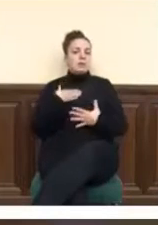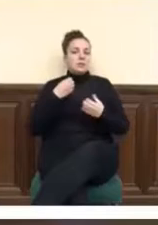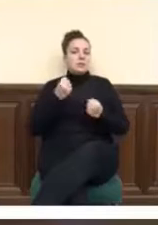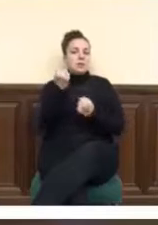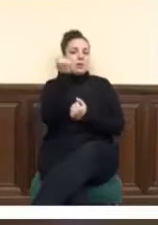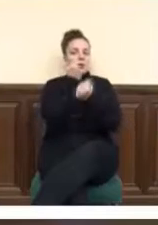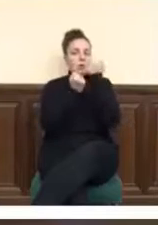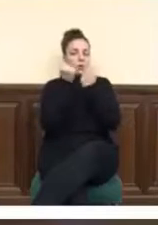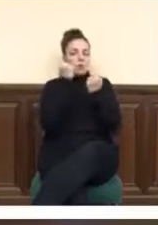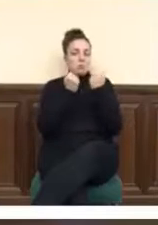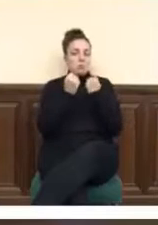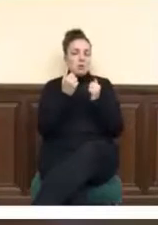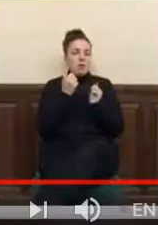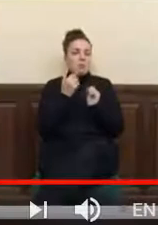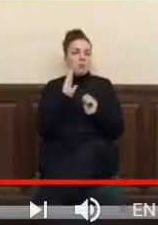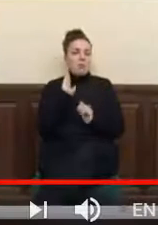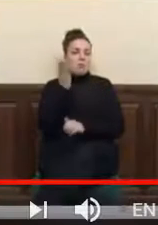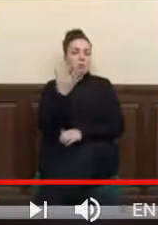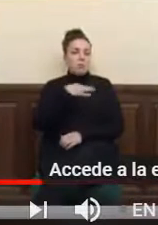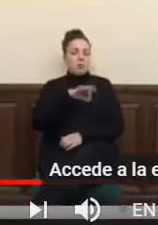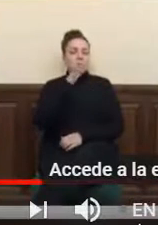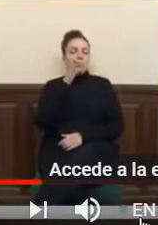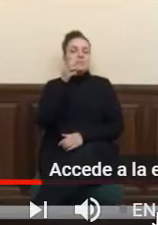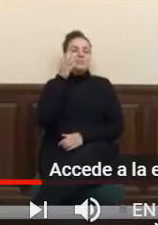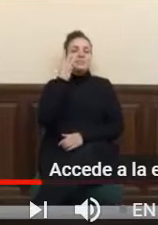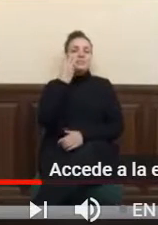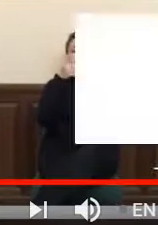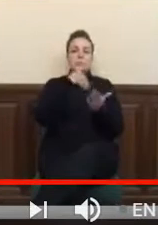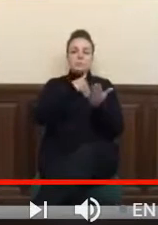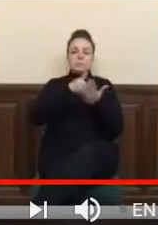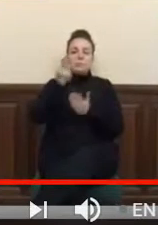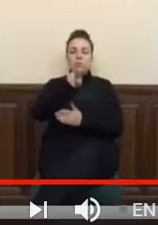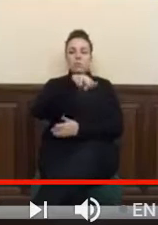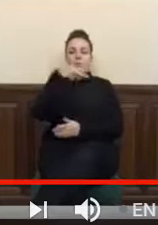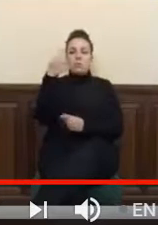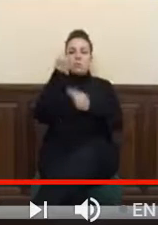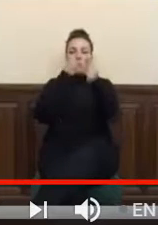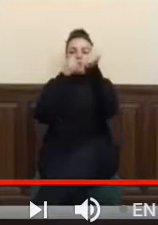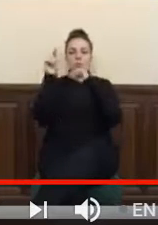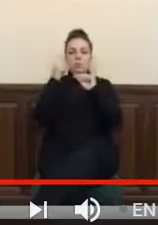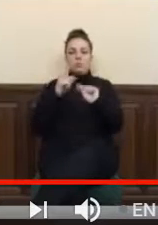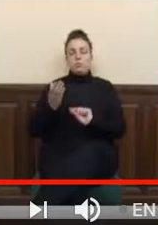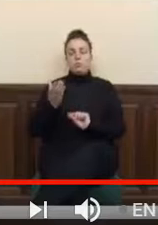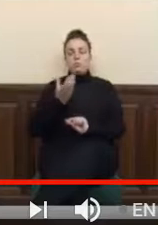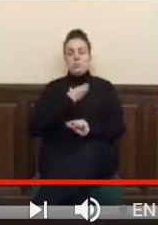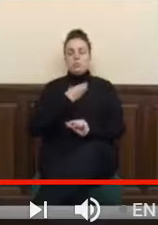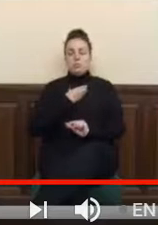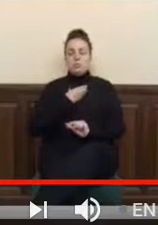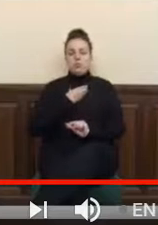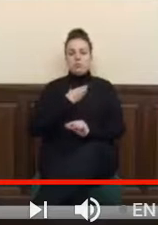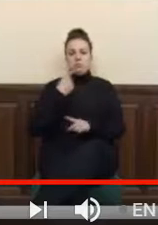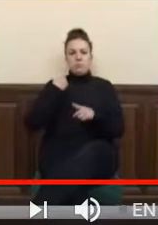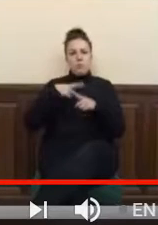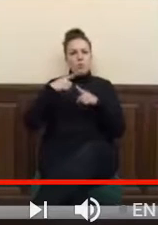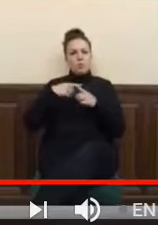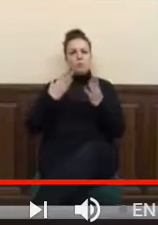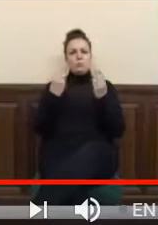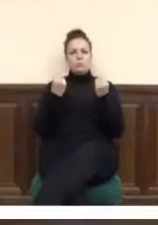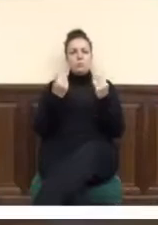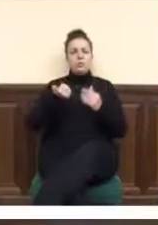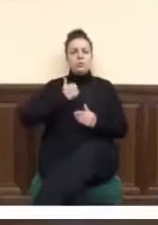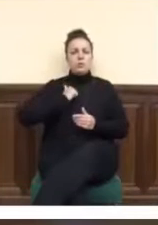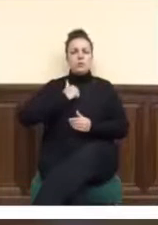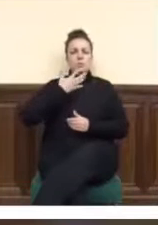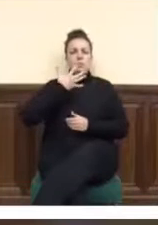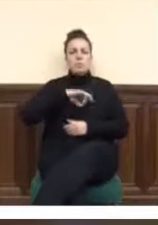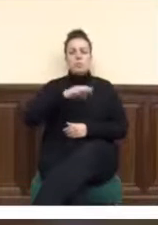del municipio. Porque 3 millones de euros en un presupuesto municipal dan para mucho, dan para muchas cosas. No estamos hablando